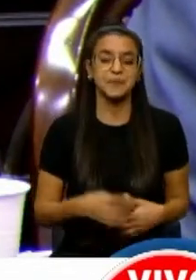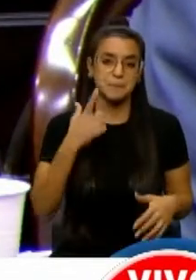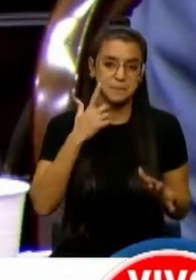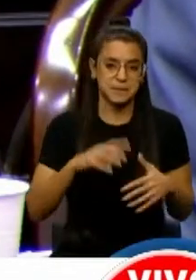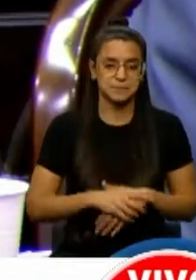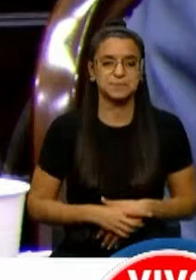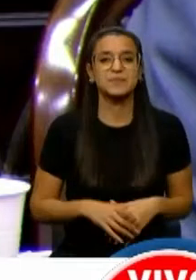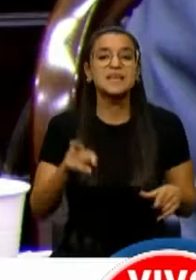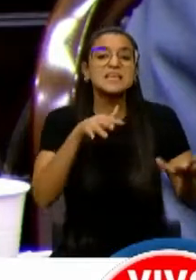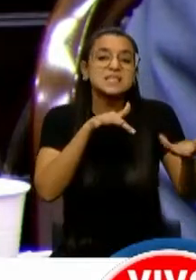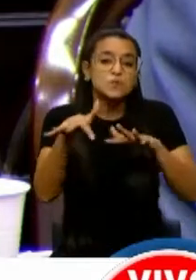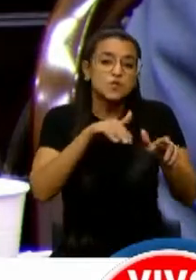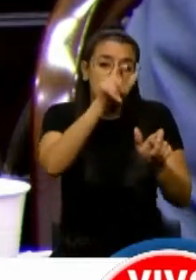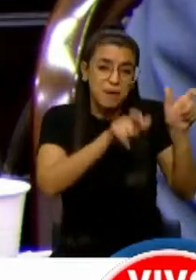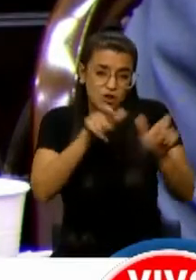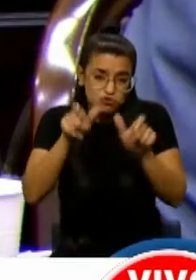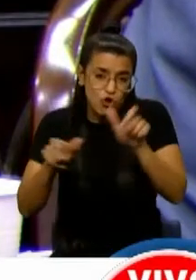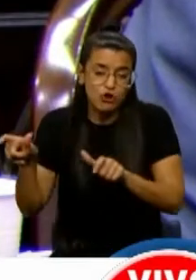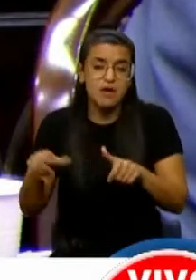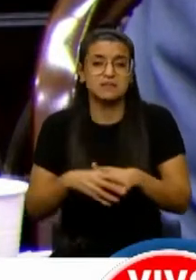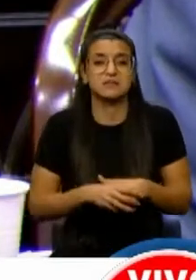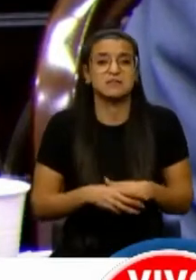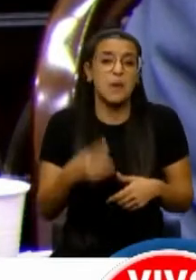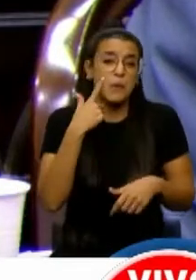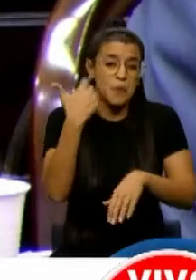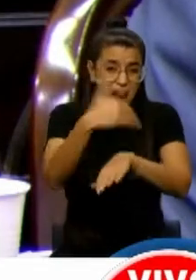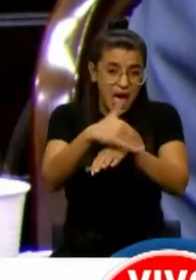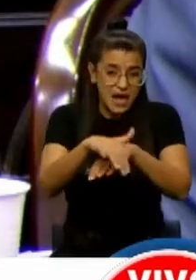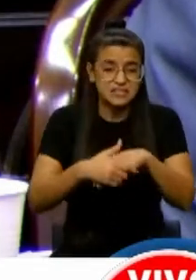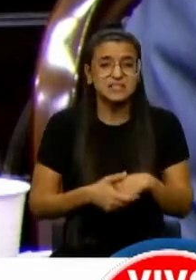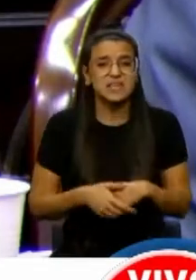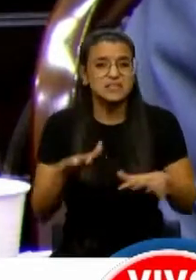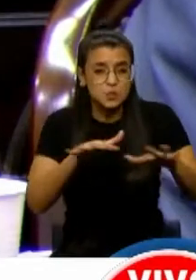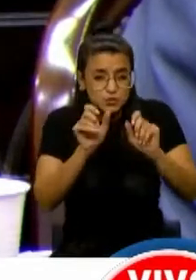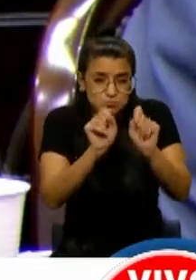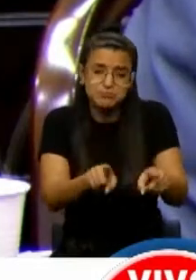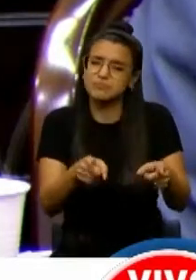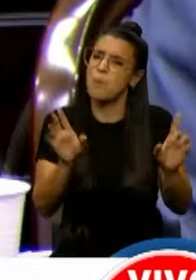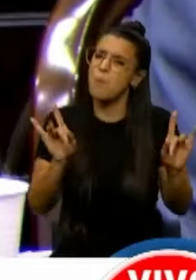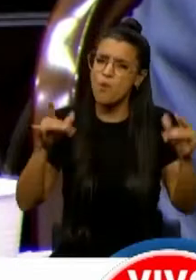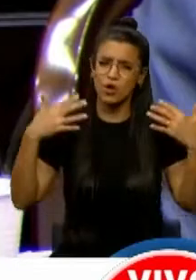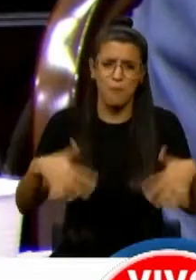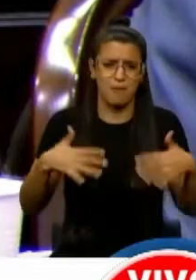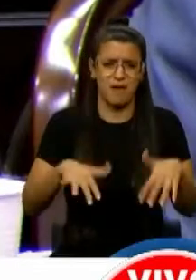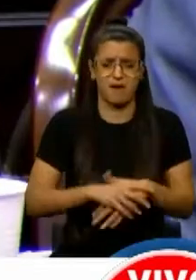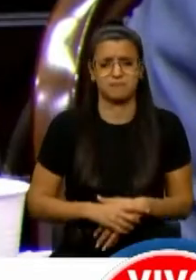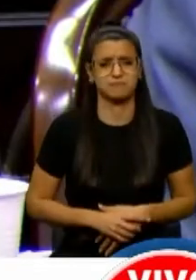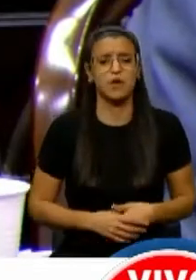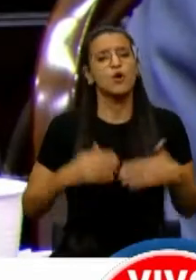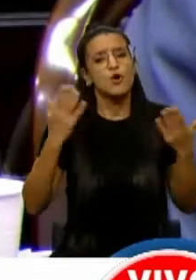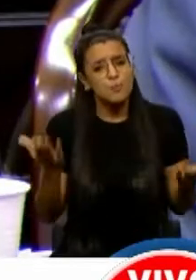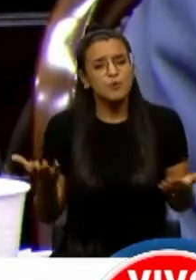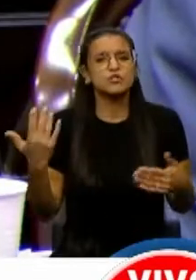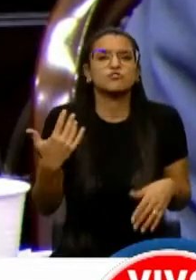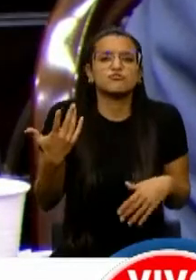Miren, la situación de las personas que viven en la calle es muy compleja. Por eso